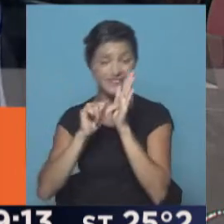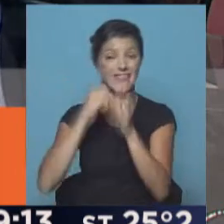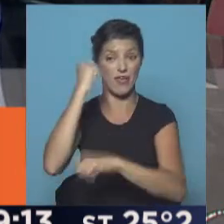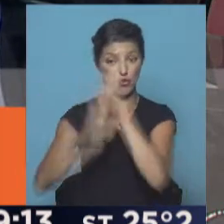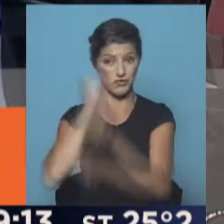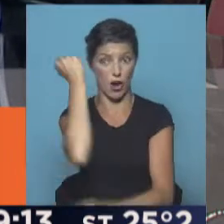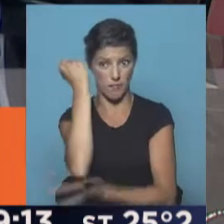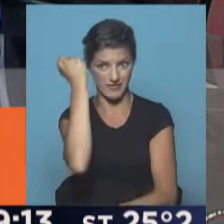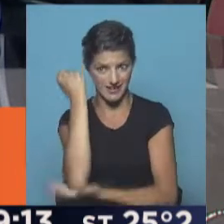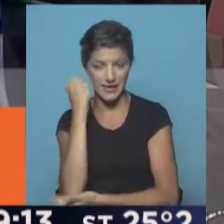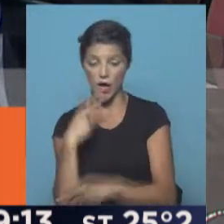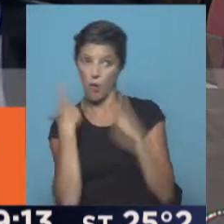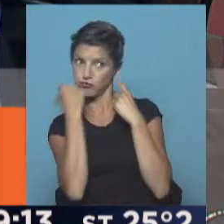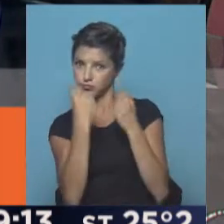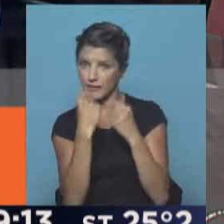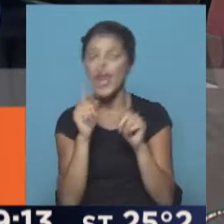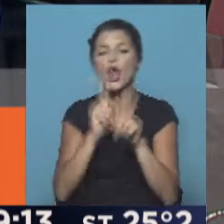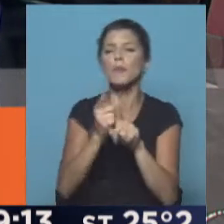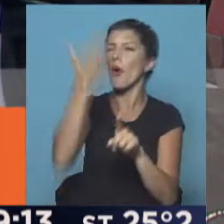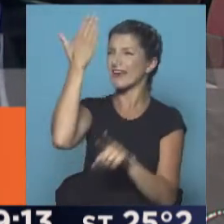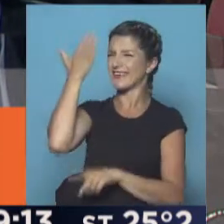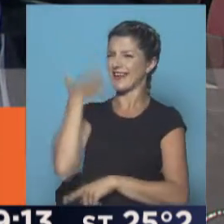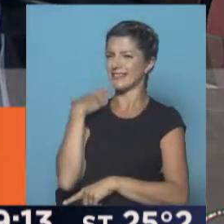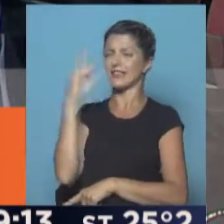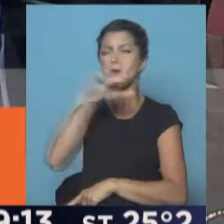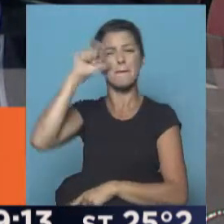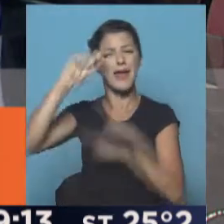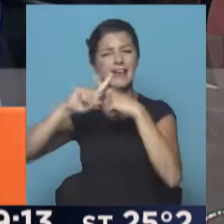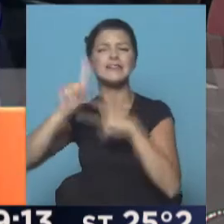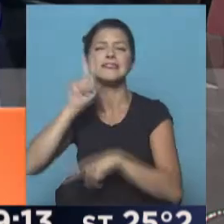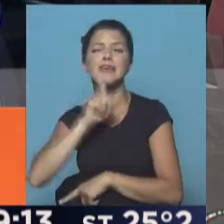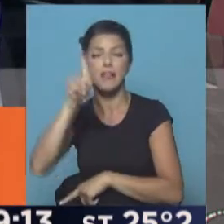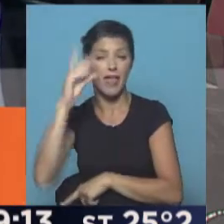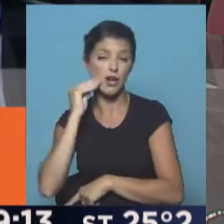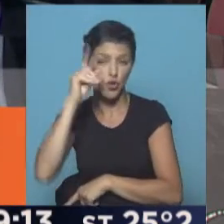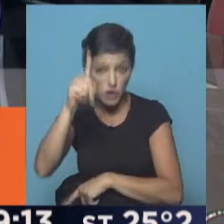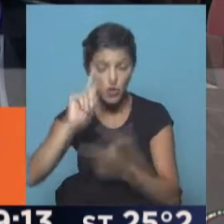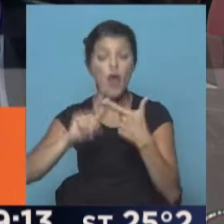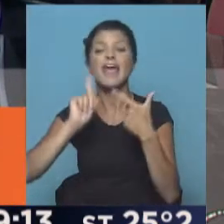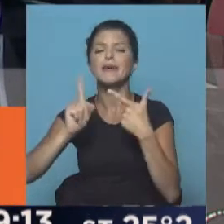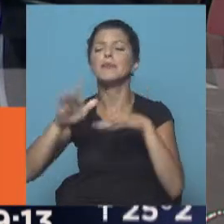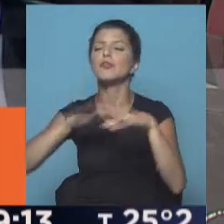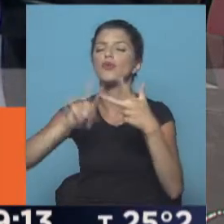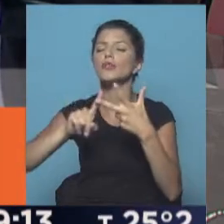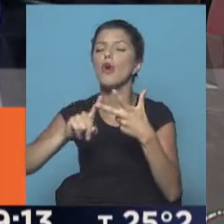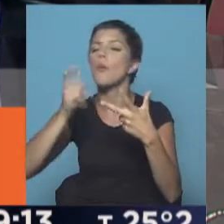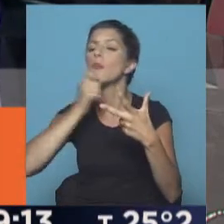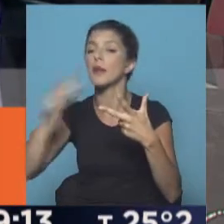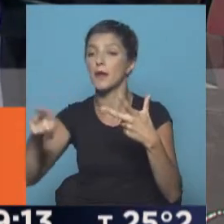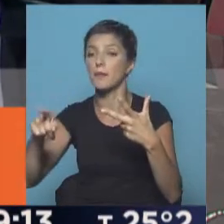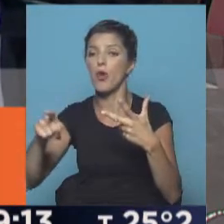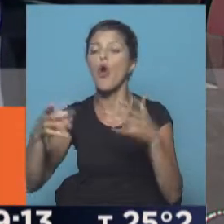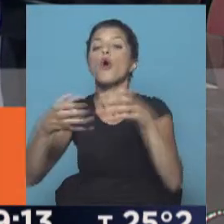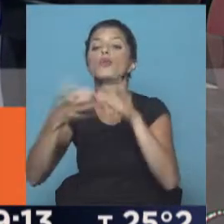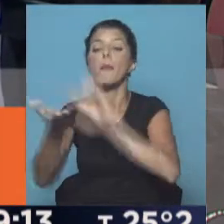misma ola en la que llegó el Brexit al Reino Unido y en la misma ola de popularidad de las